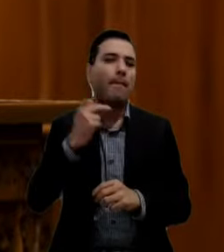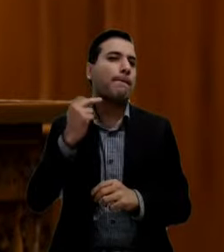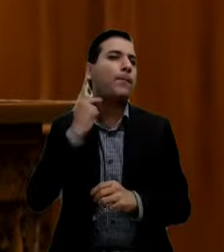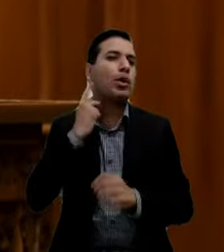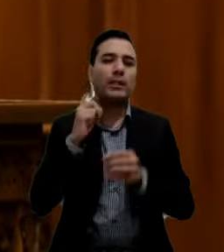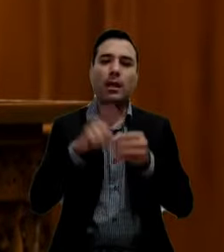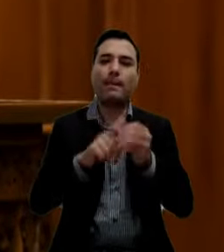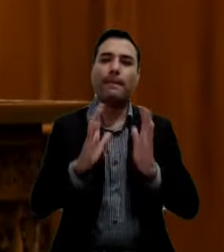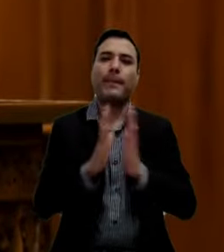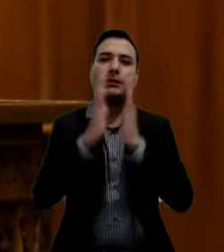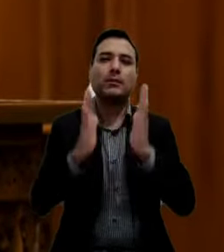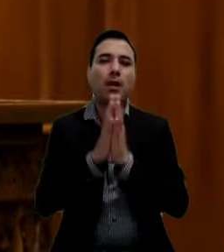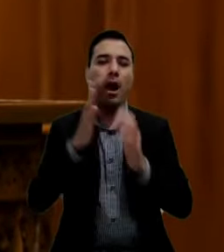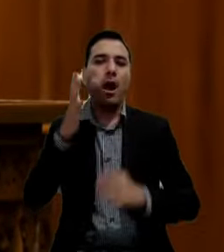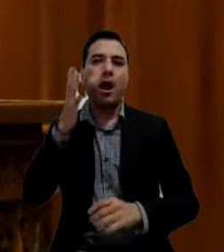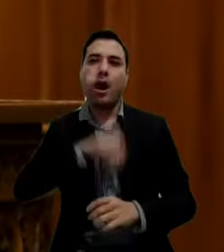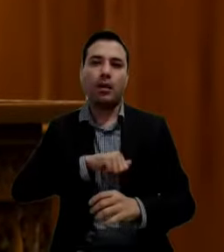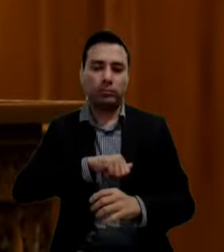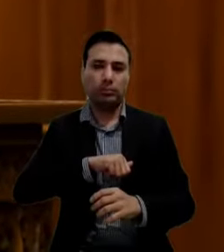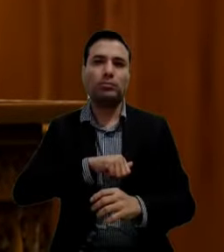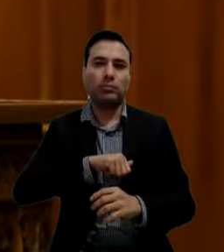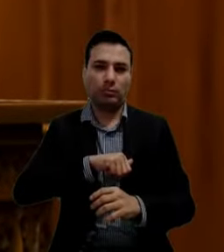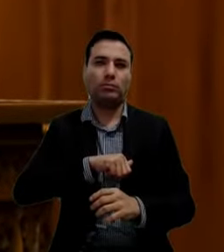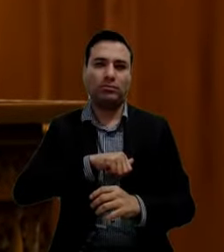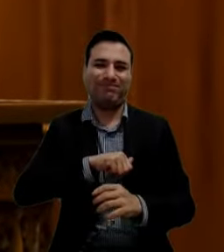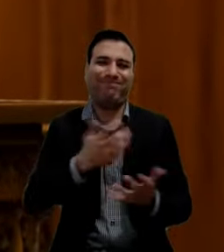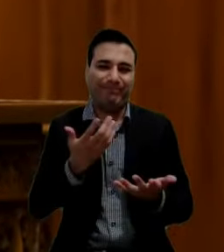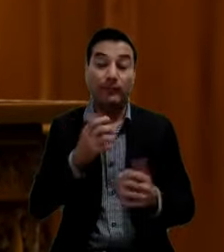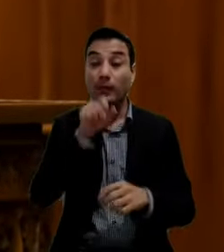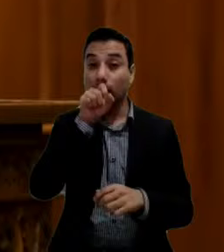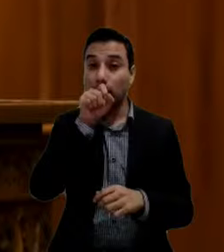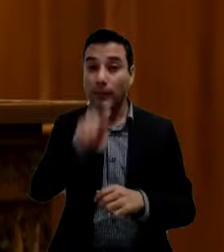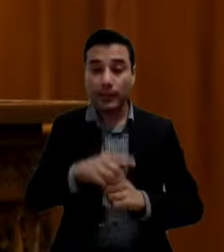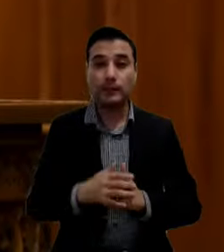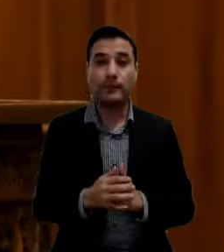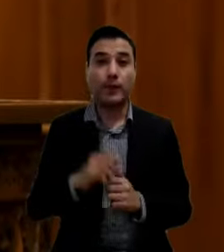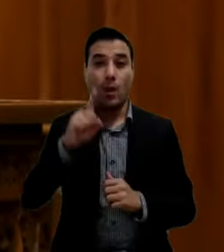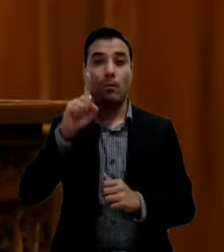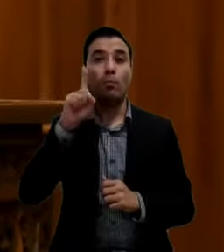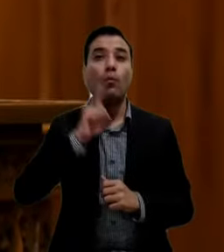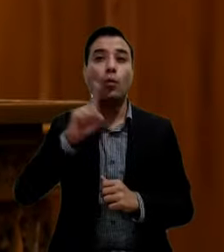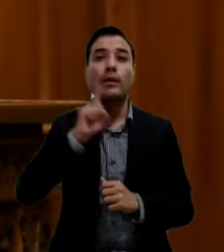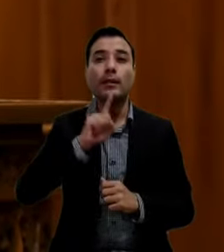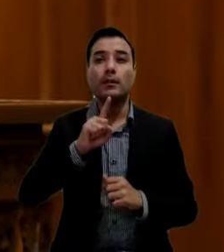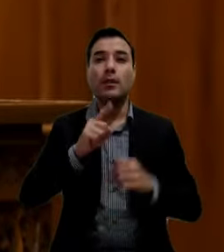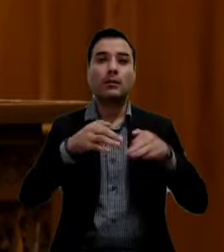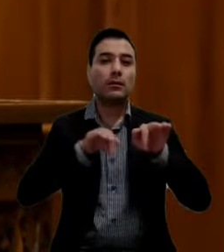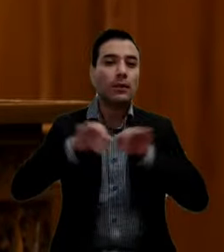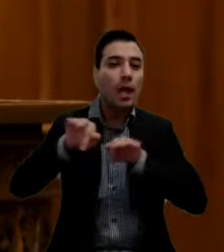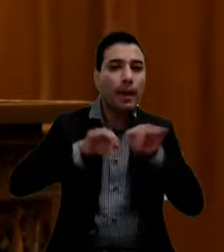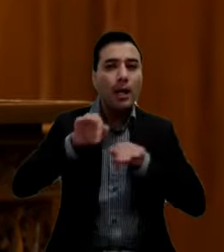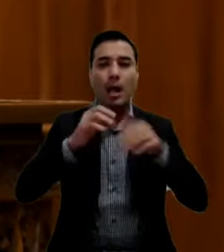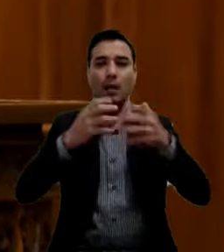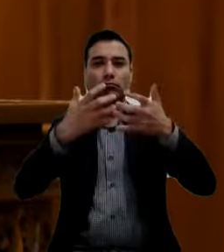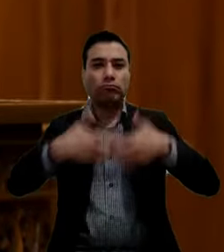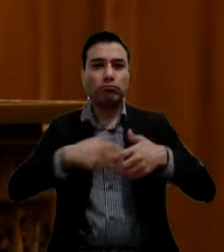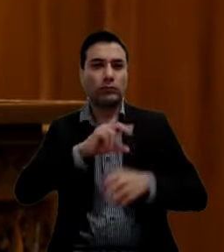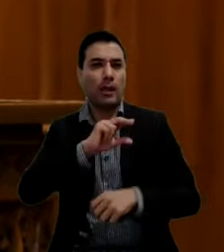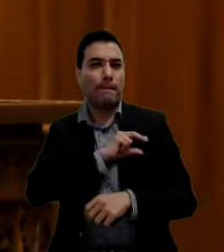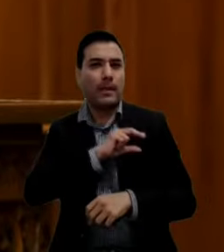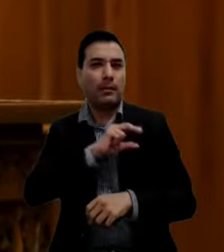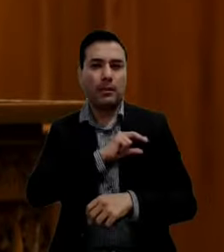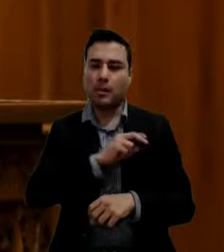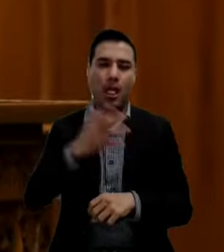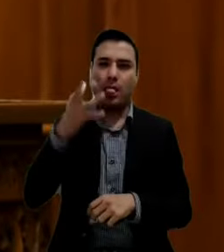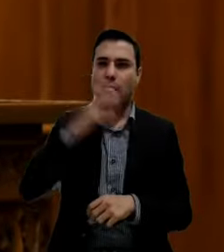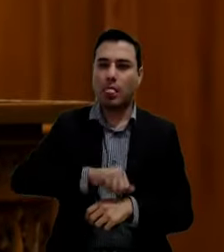política y en los asuntos públicos, así como a participar en el sector privado. Ante tal condición, las redes sociales,